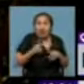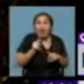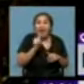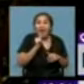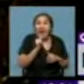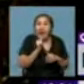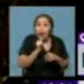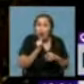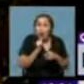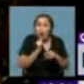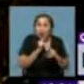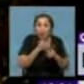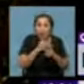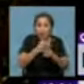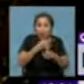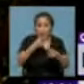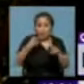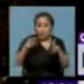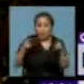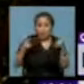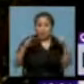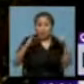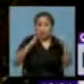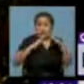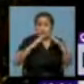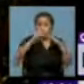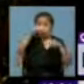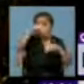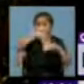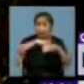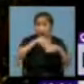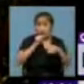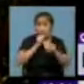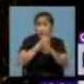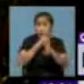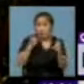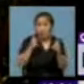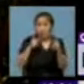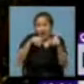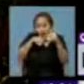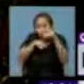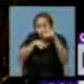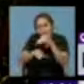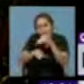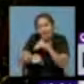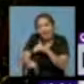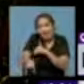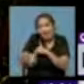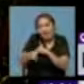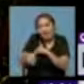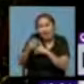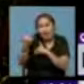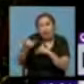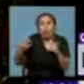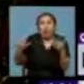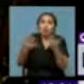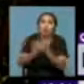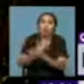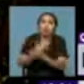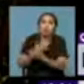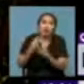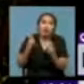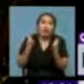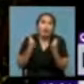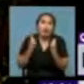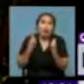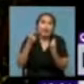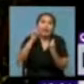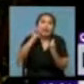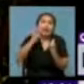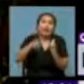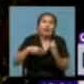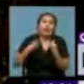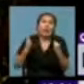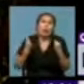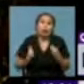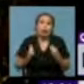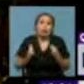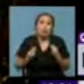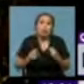tenemos el agua en nuestros domicilios. Para la parte de abajo, sufren de mucho del agua